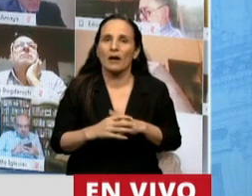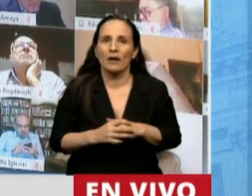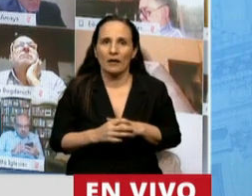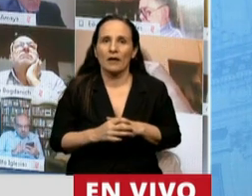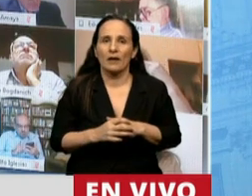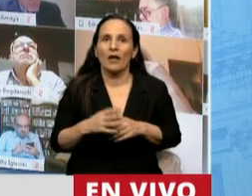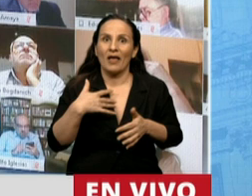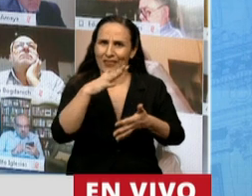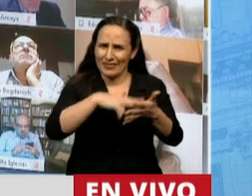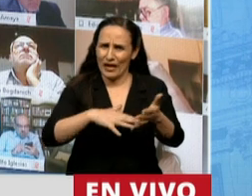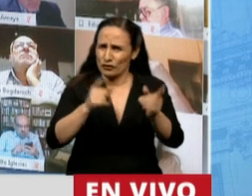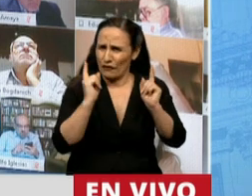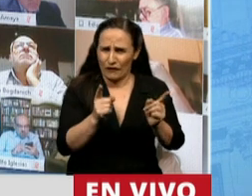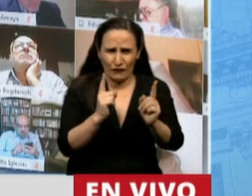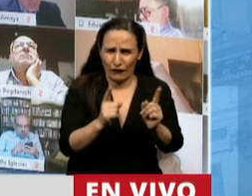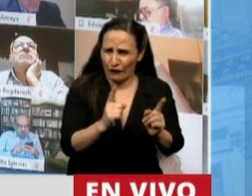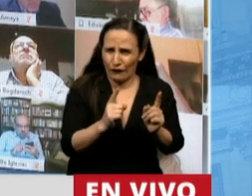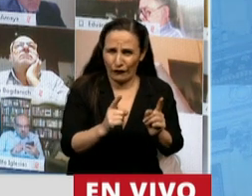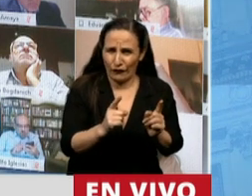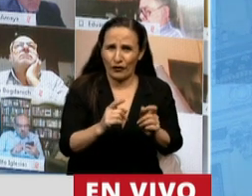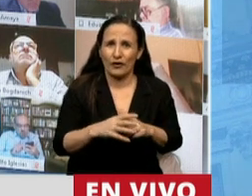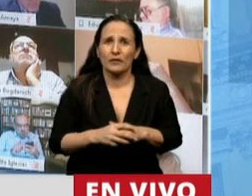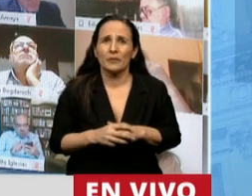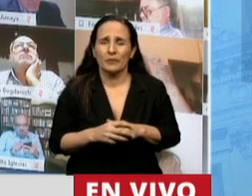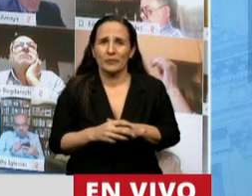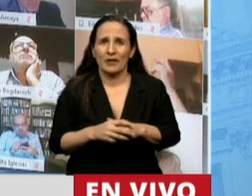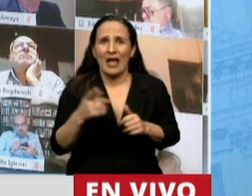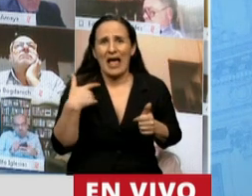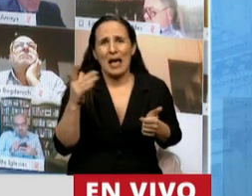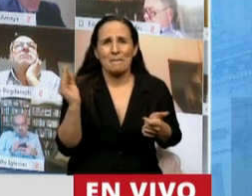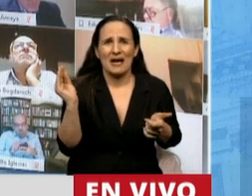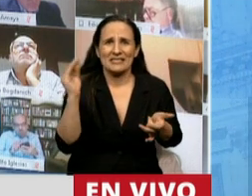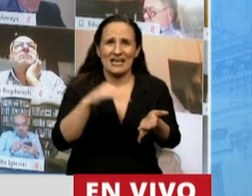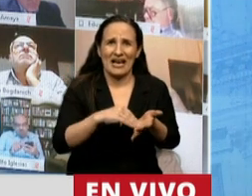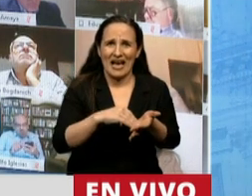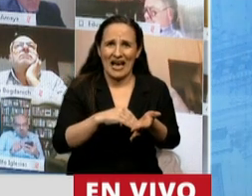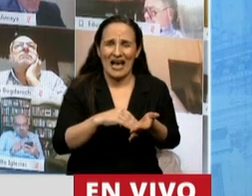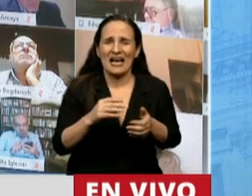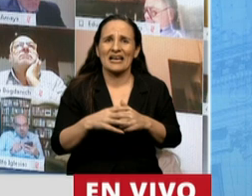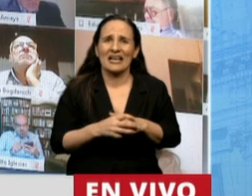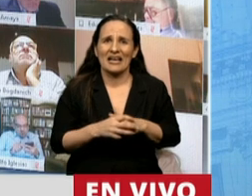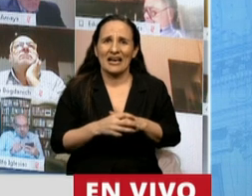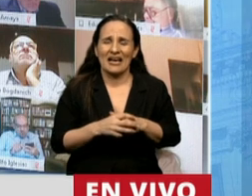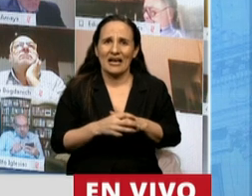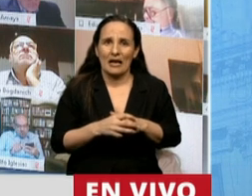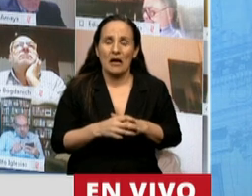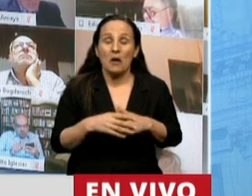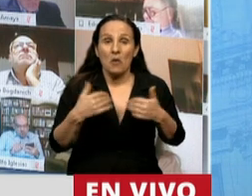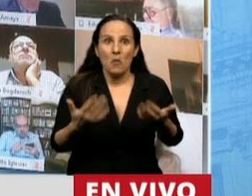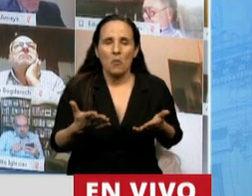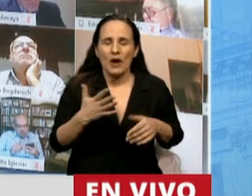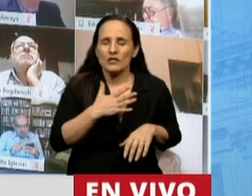ese ese texto este con ese agregado que nos parece pertinente y por lo